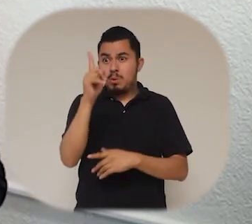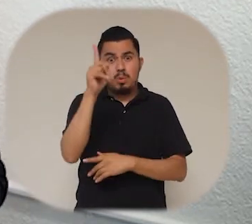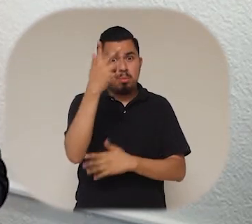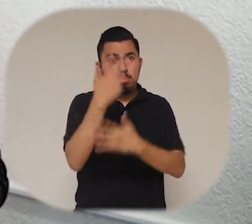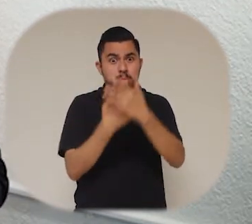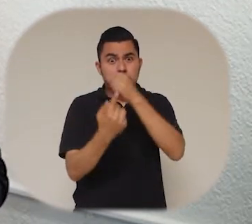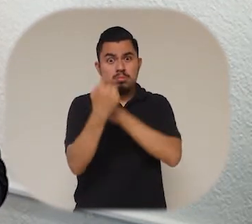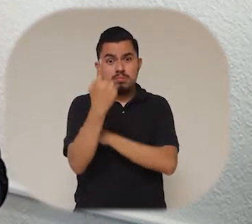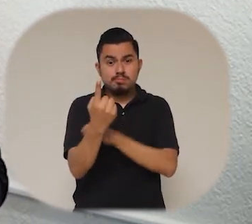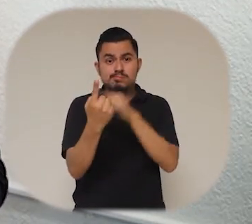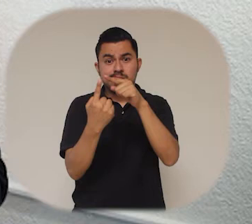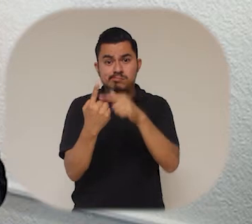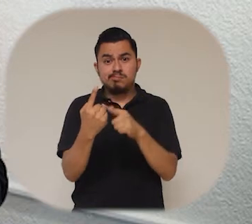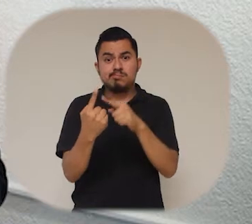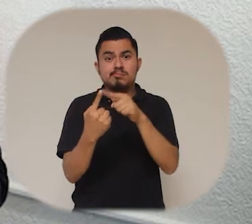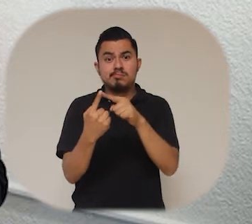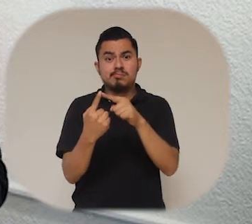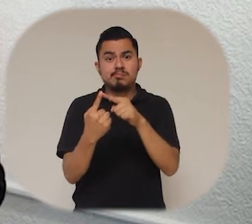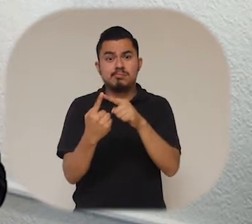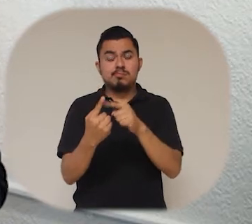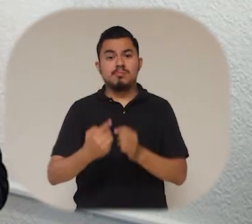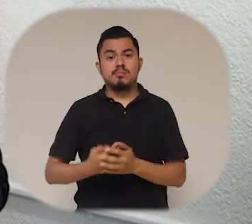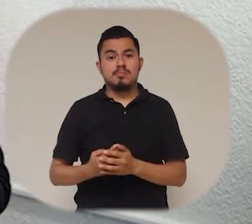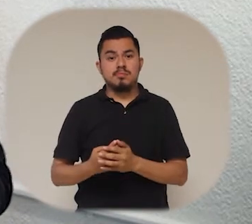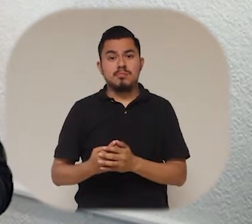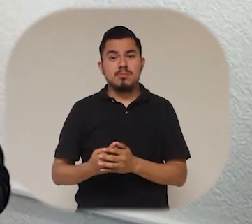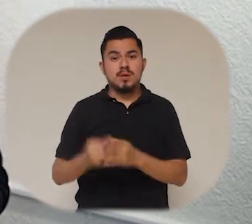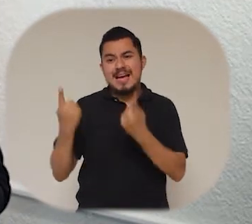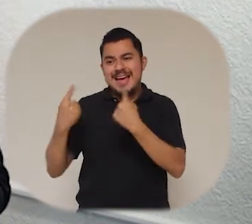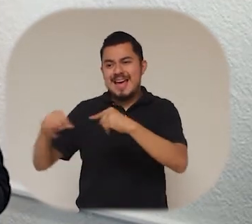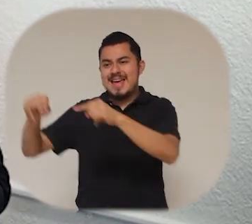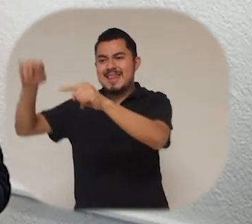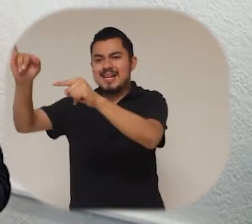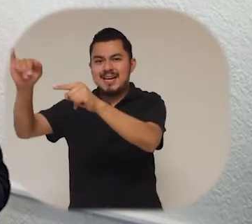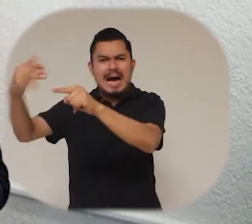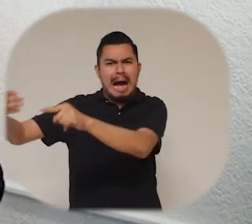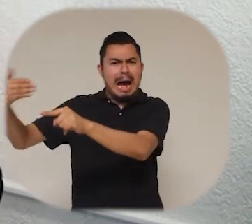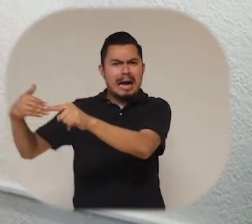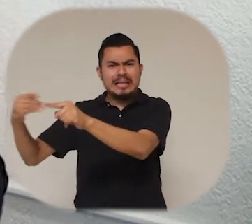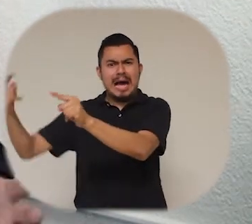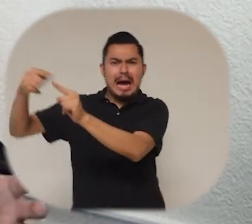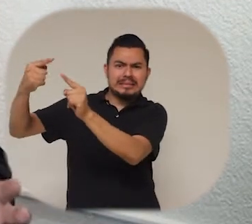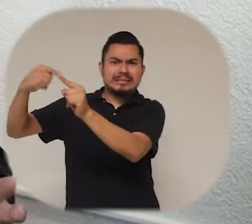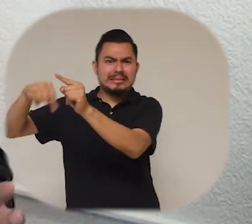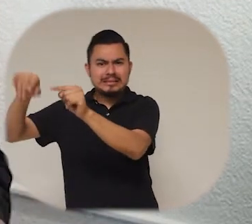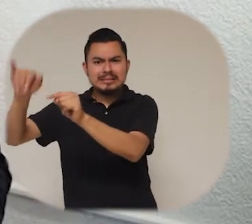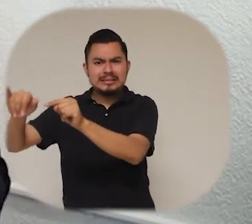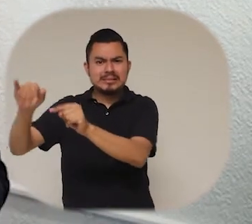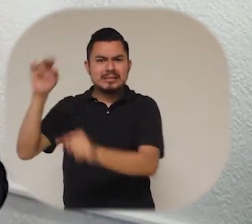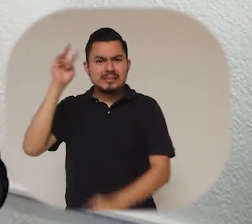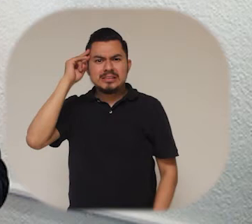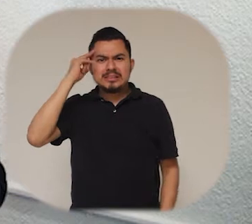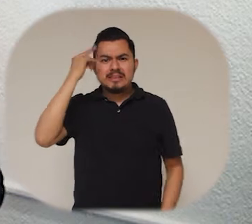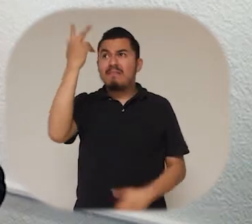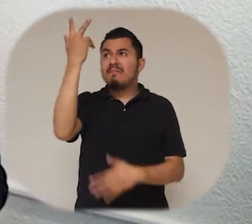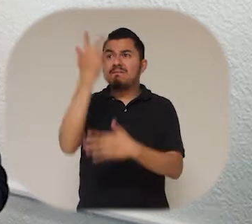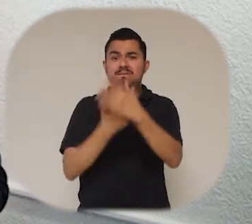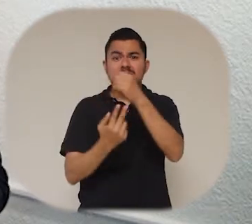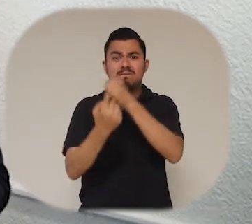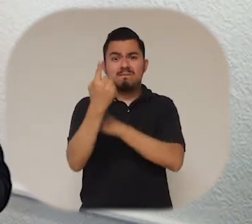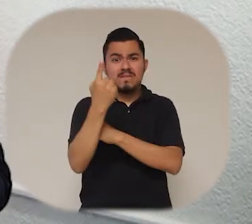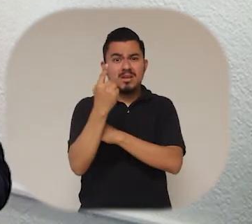antes de la eternidad hasta la eternidad, realmente son unos. Nunca se había quebrado la relación entre